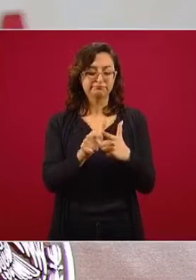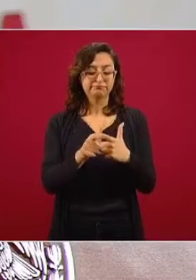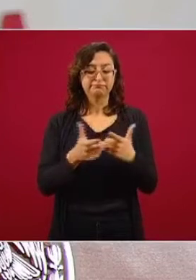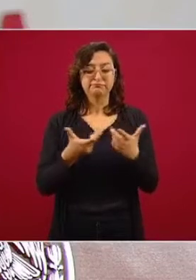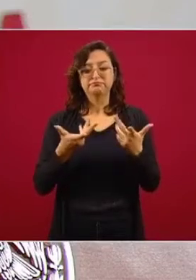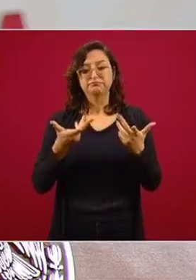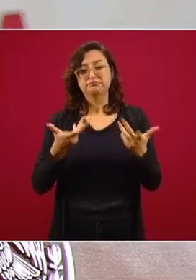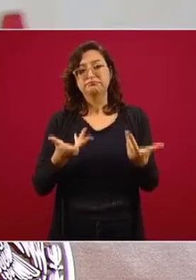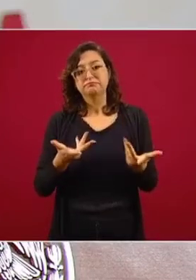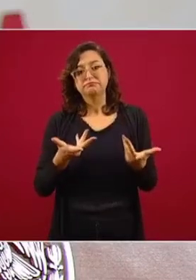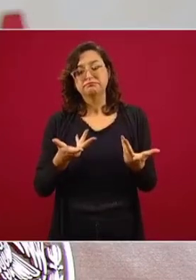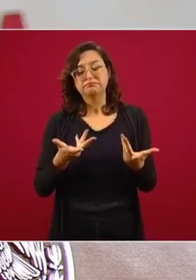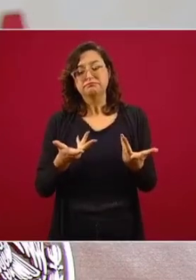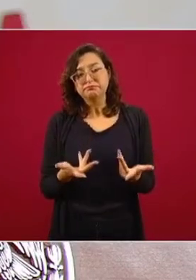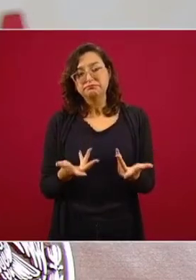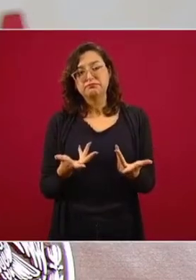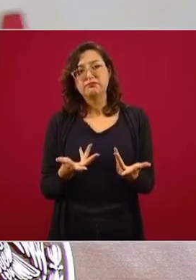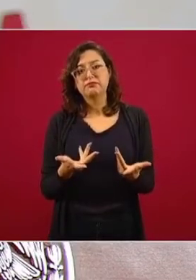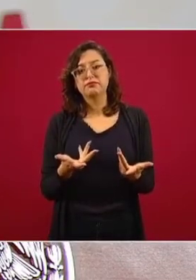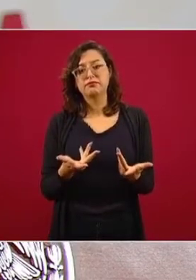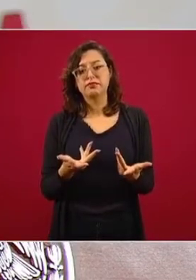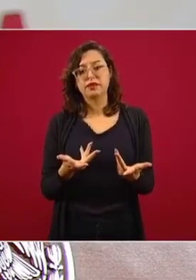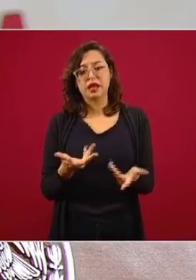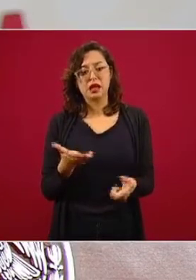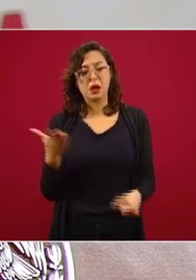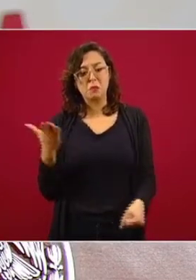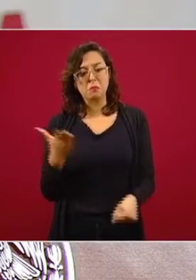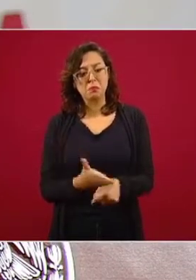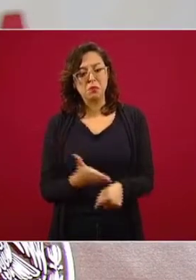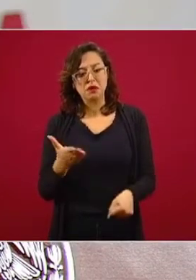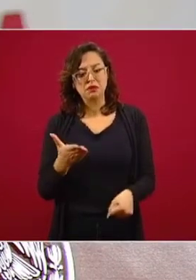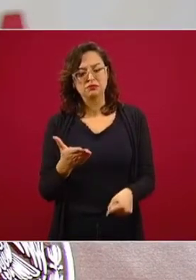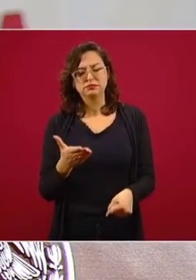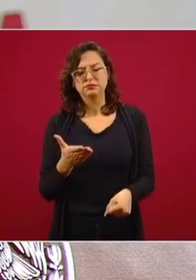que se termine con la impunidad,